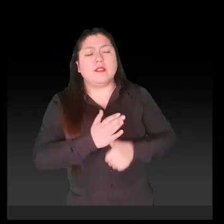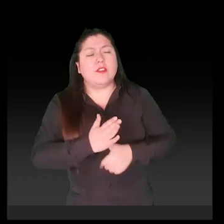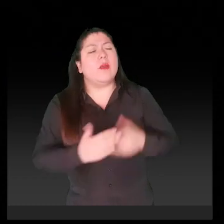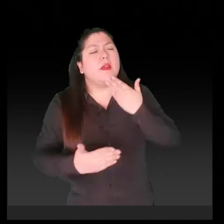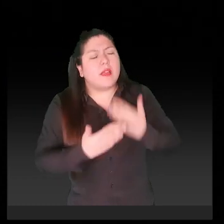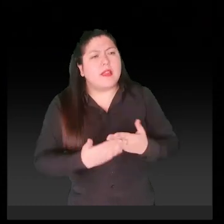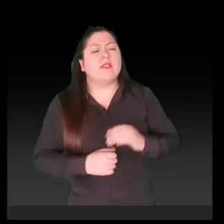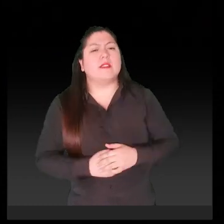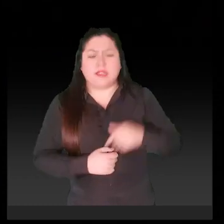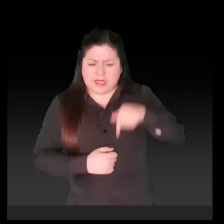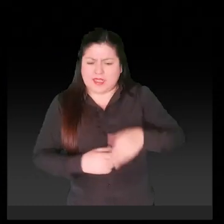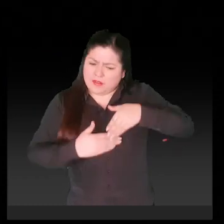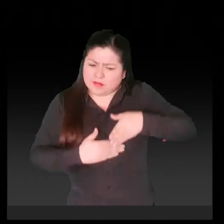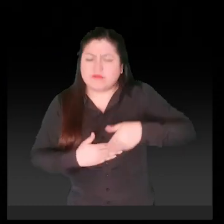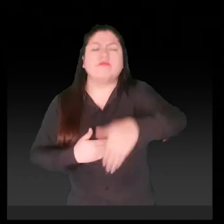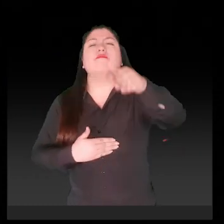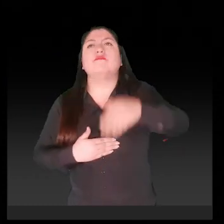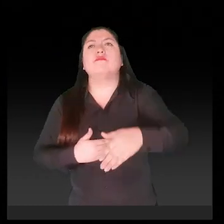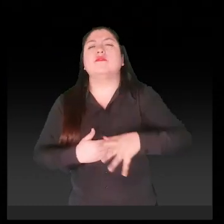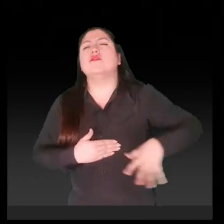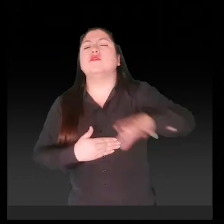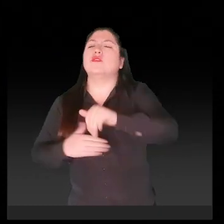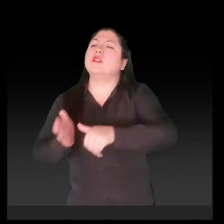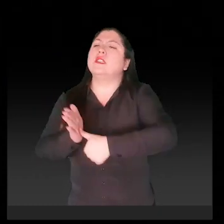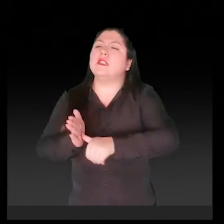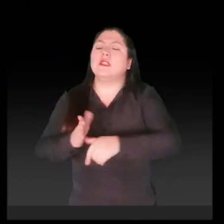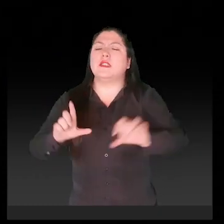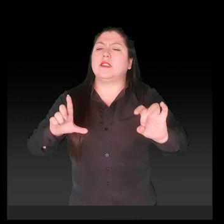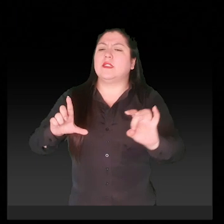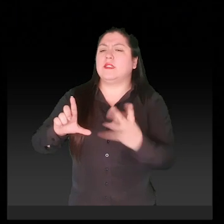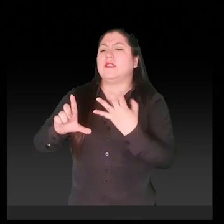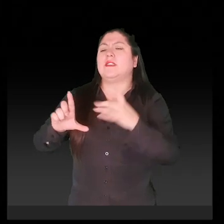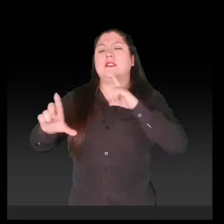nueva identidad digital para los colombianos. Muchas gracias.